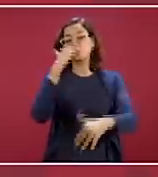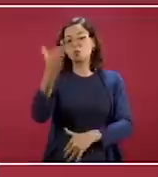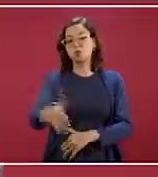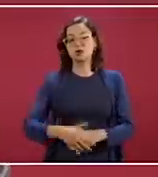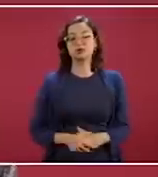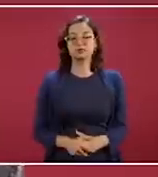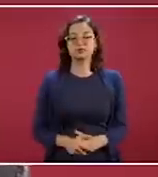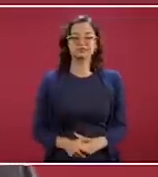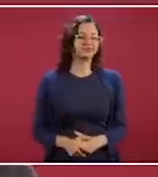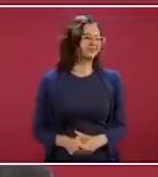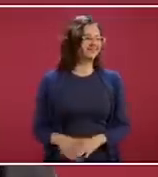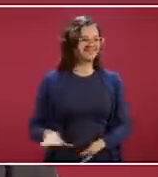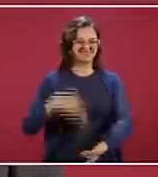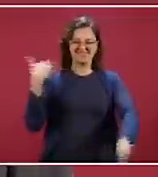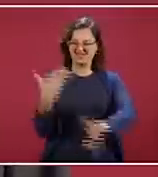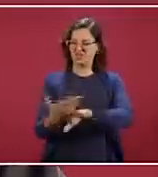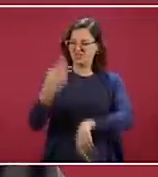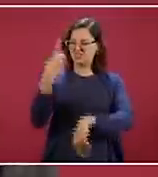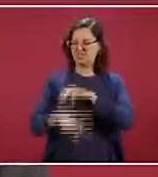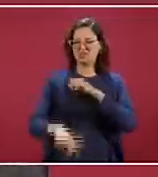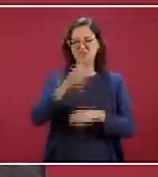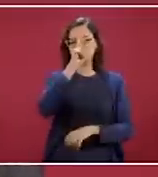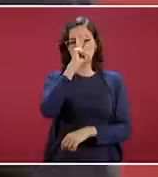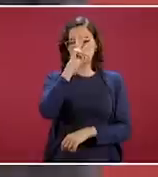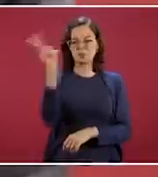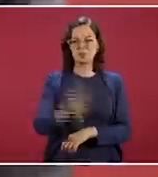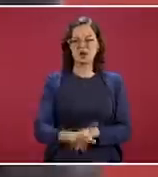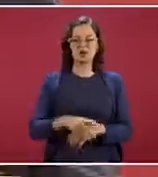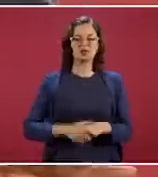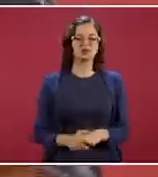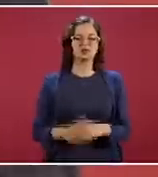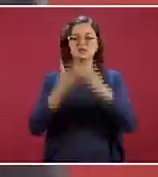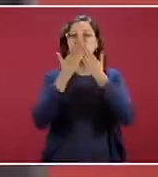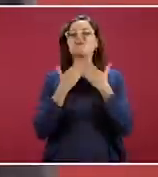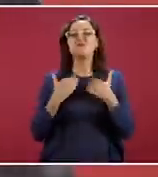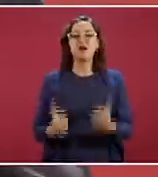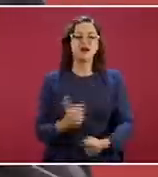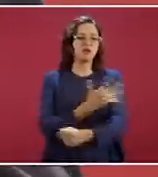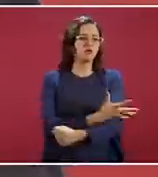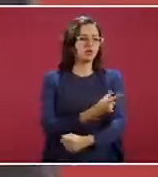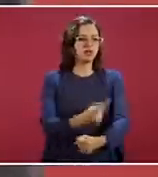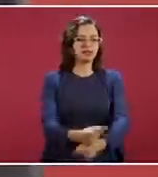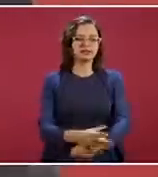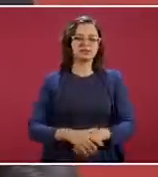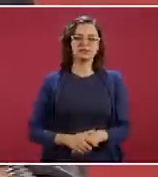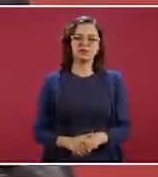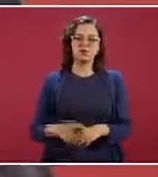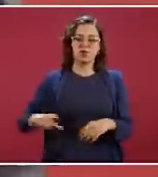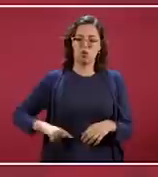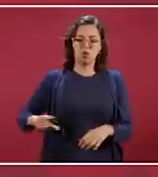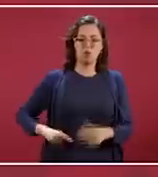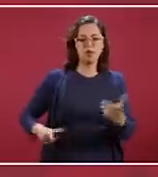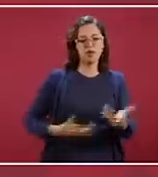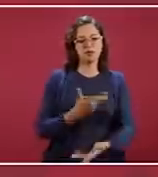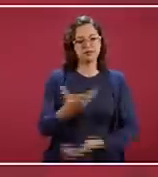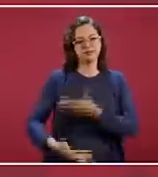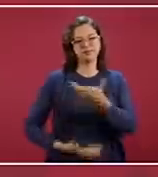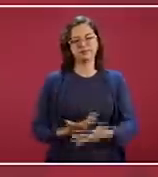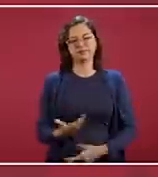Nada ha dañado más a México que la deshonestidad de los